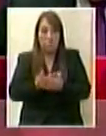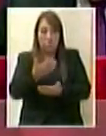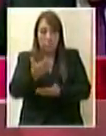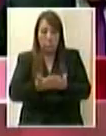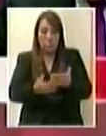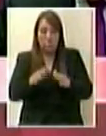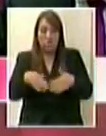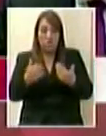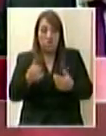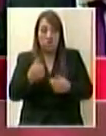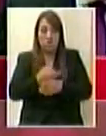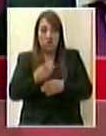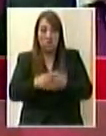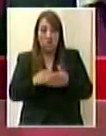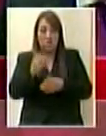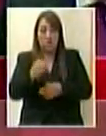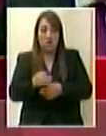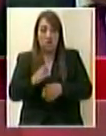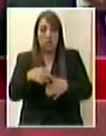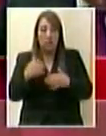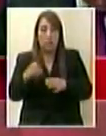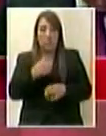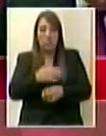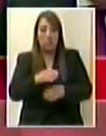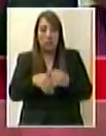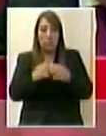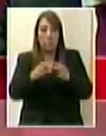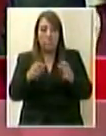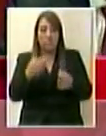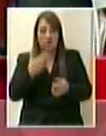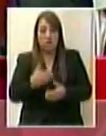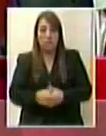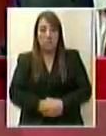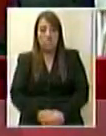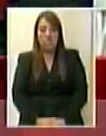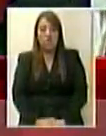posible de manera que efectivamente logre el beneficio de la población gracias